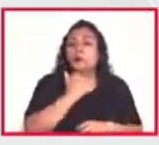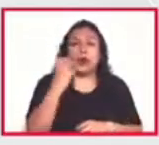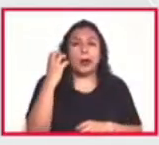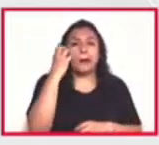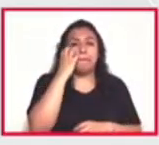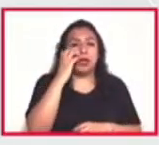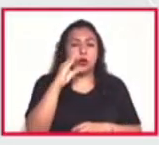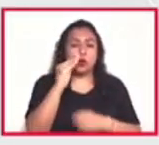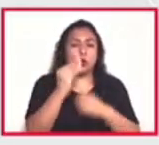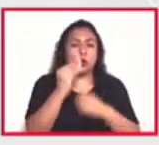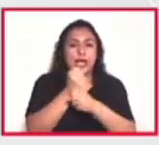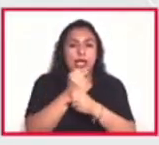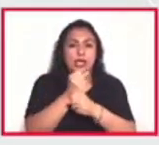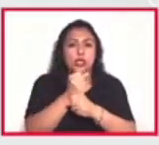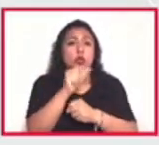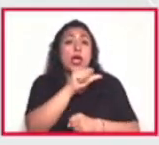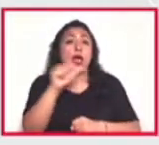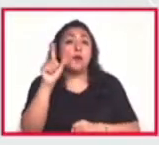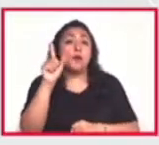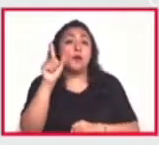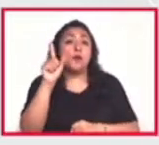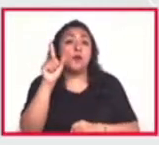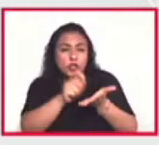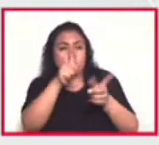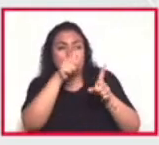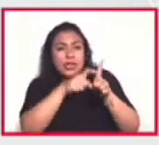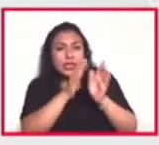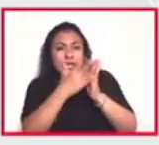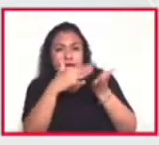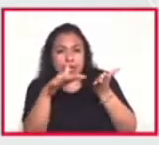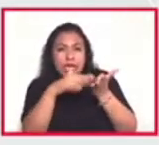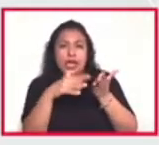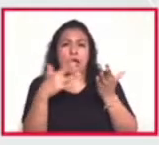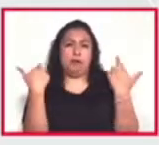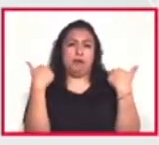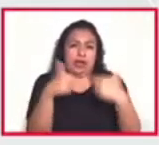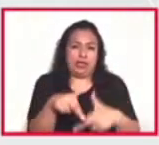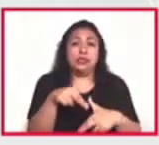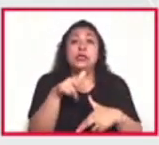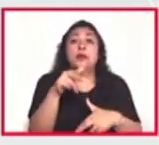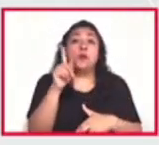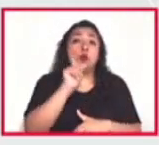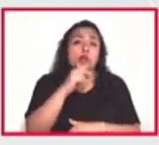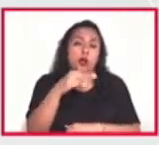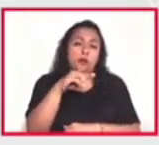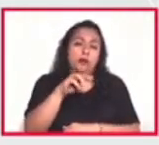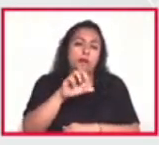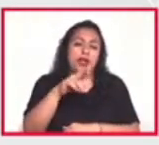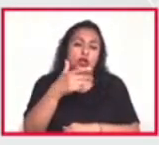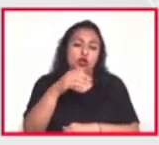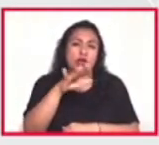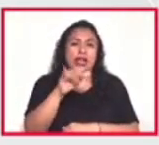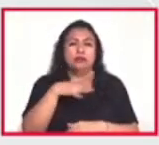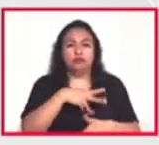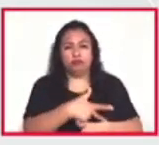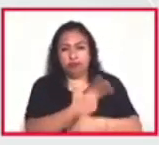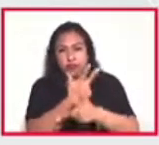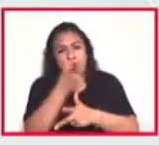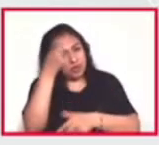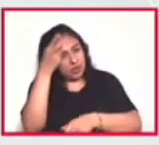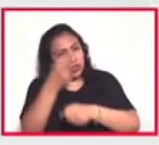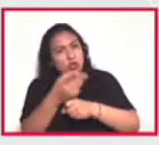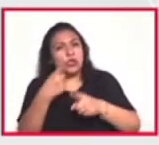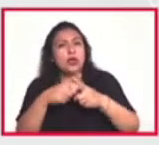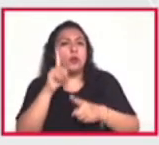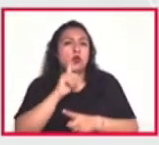la escritora, crítica literaria y académica mexicana Margot Glantz. En una charla virtual dirigida por la ensayista y editora